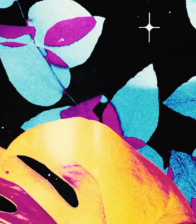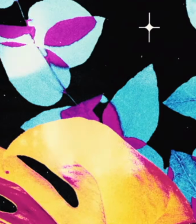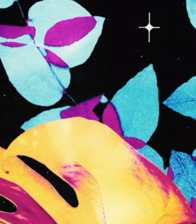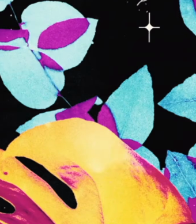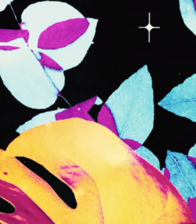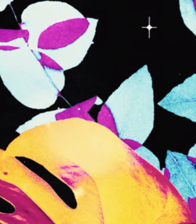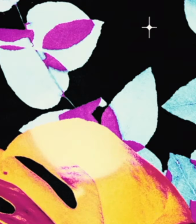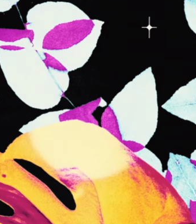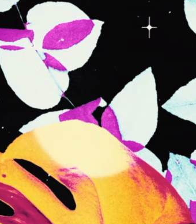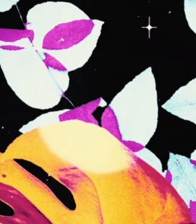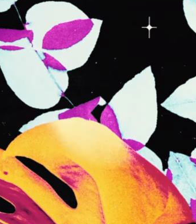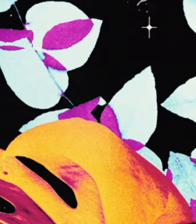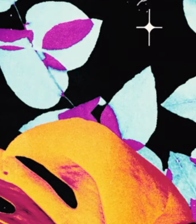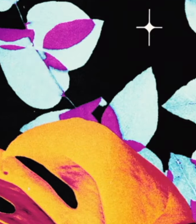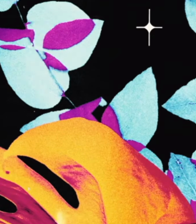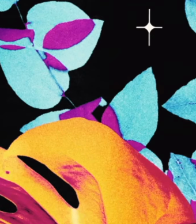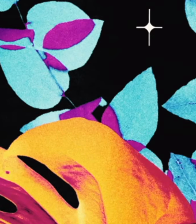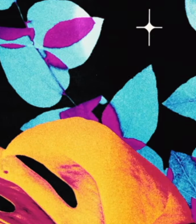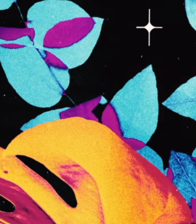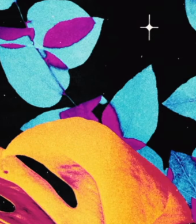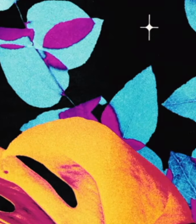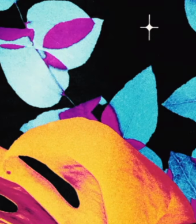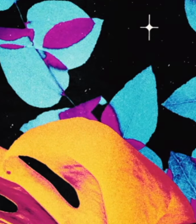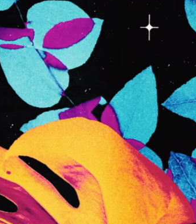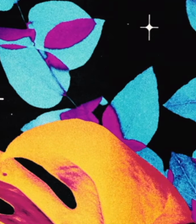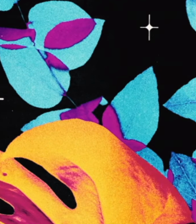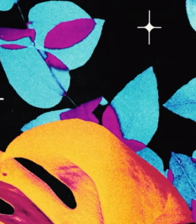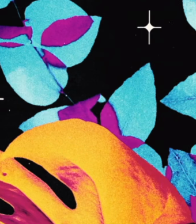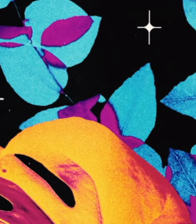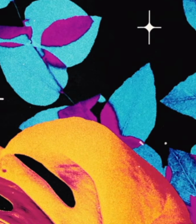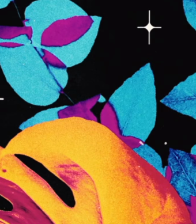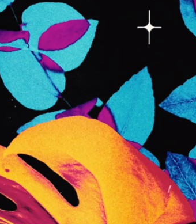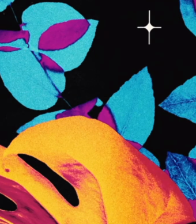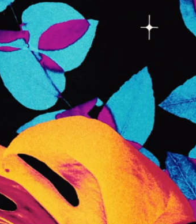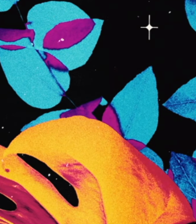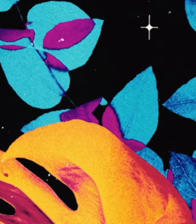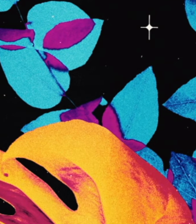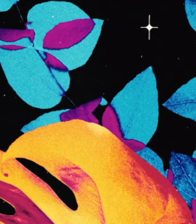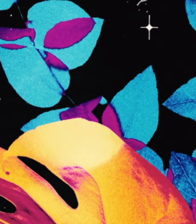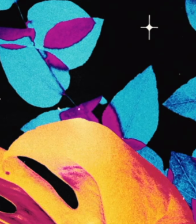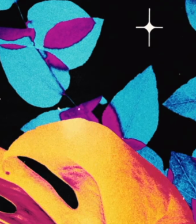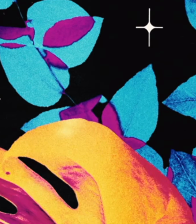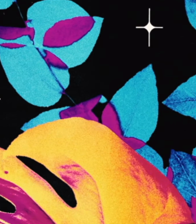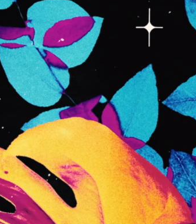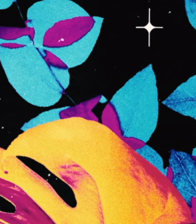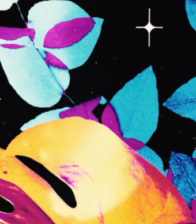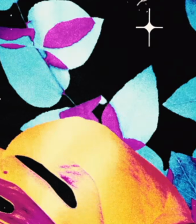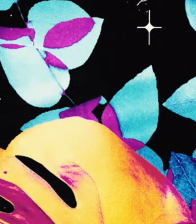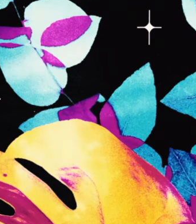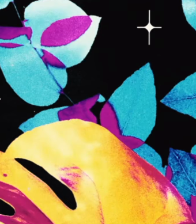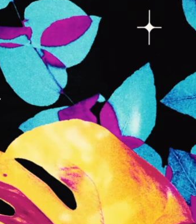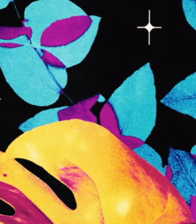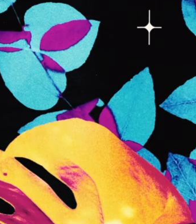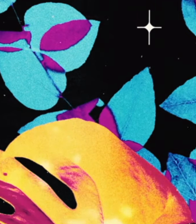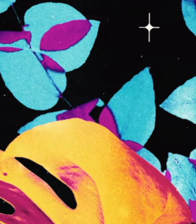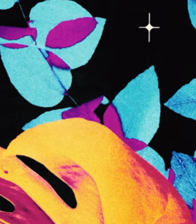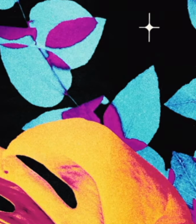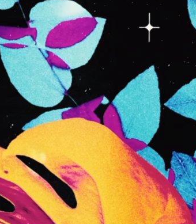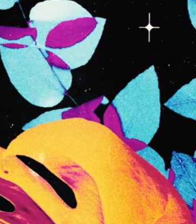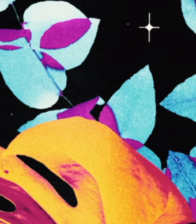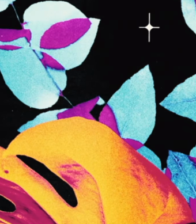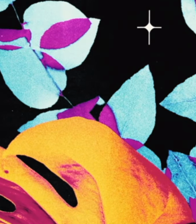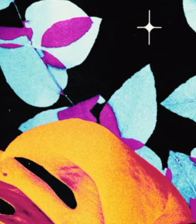yo soy el pan de vida sabes quién es él lo conoces quién es esa voz de